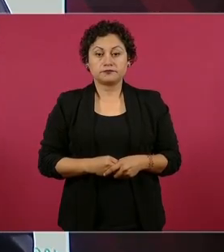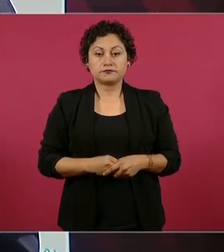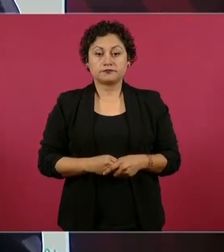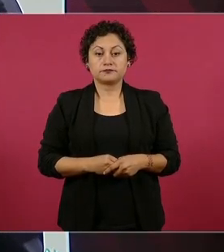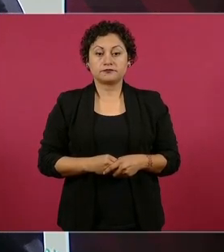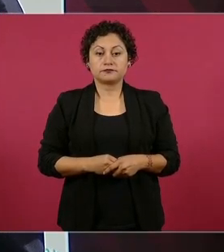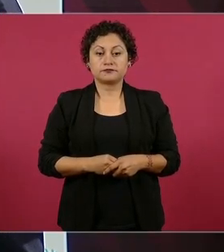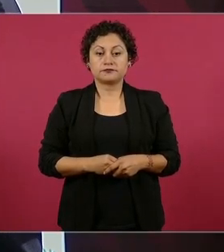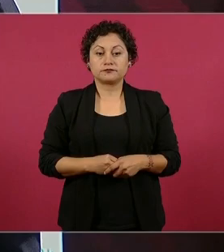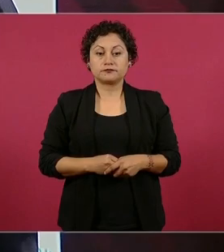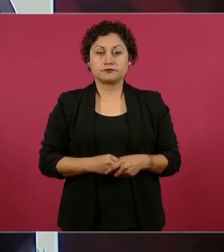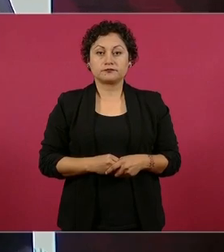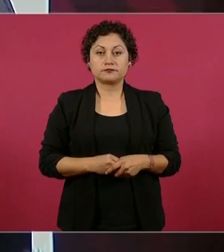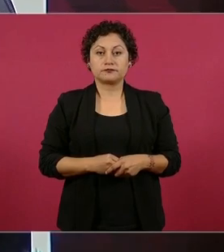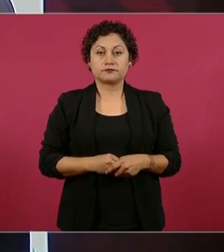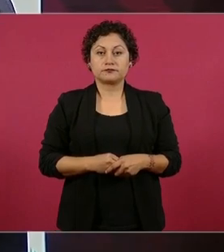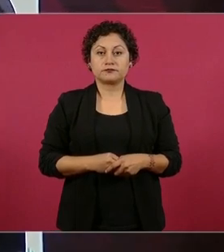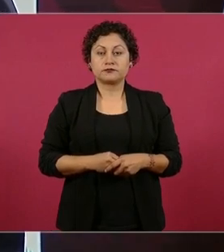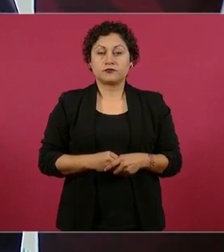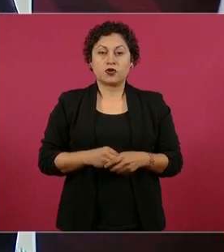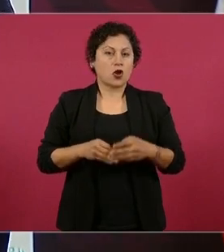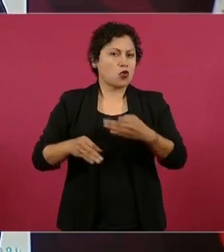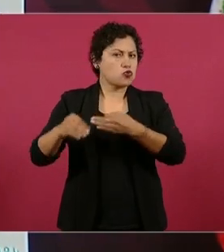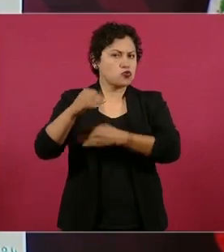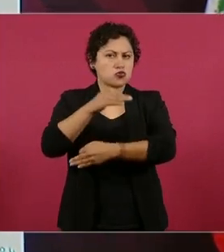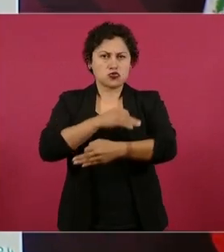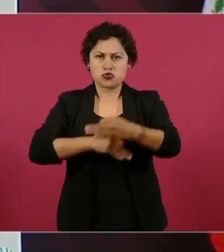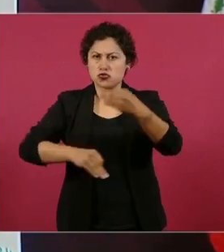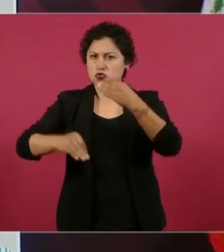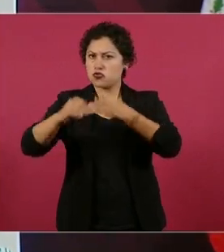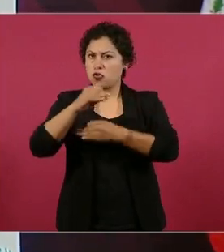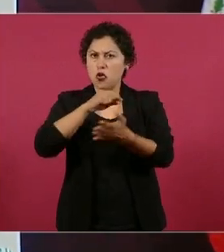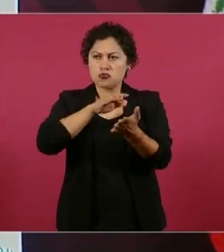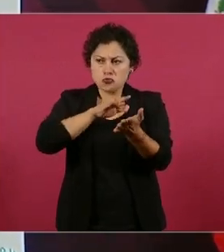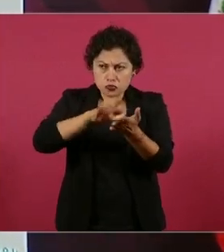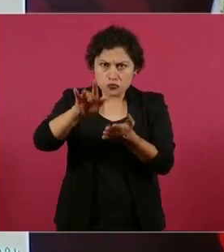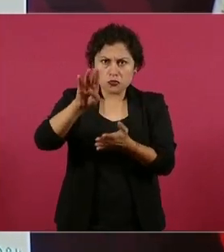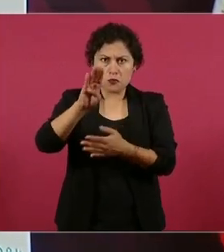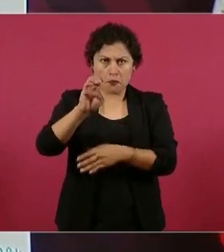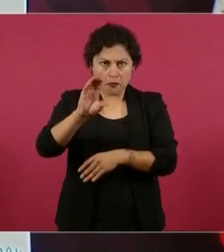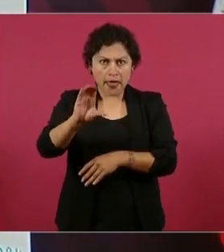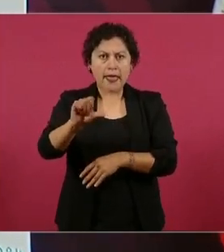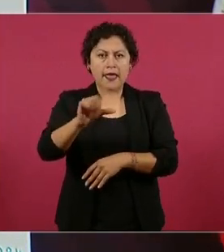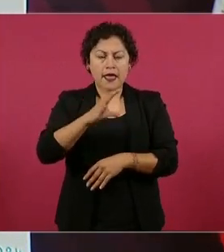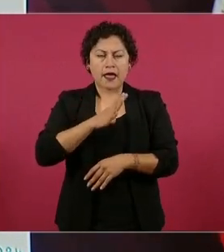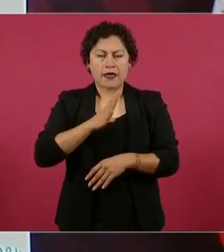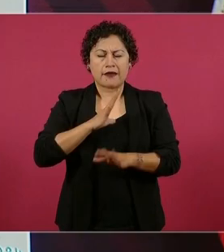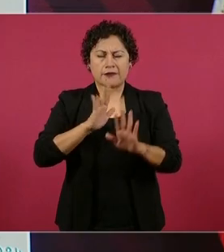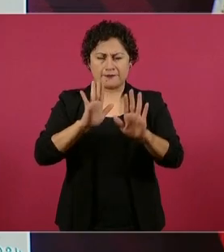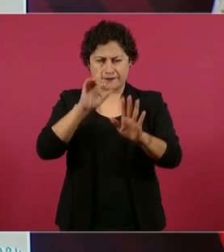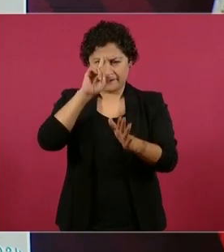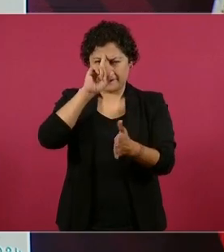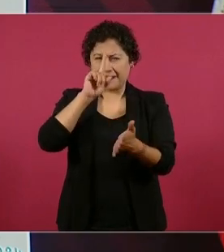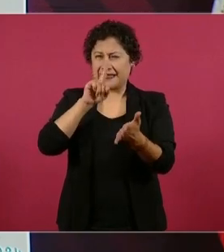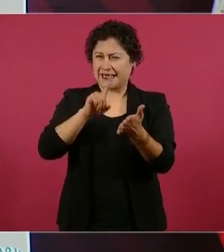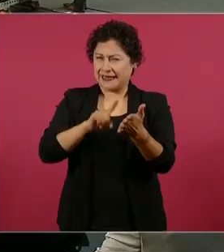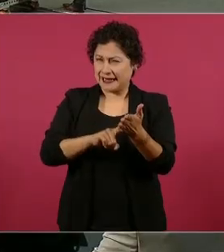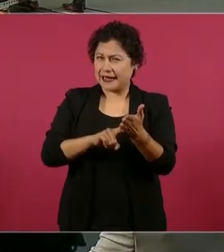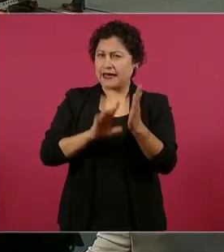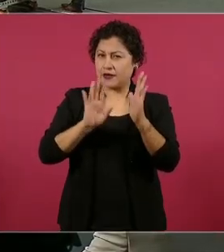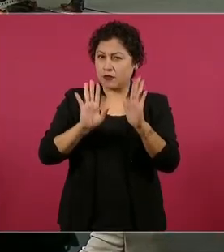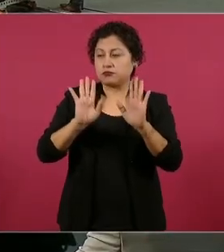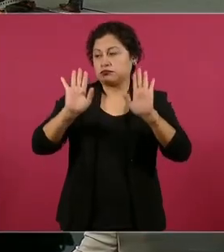Todos tienen beca. Ellos están, creo, es cosa de que yo